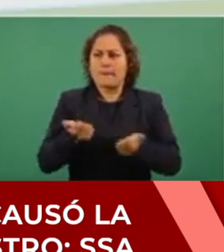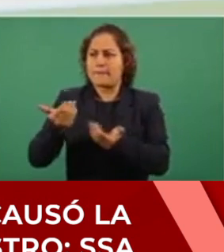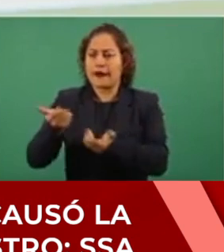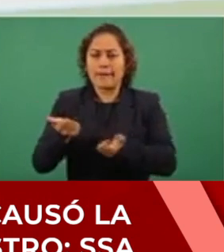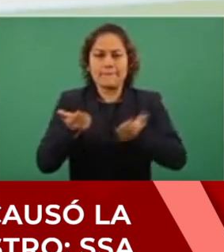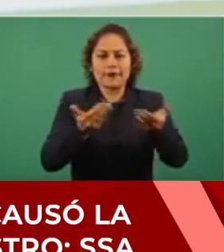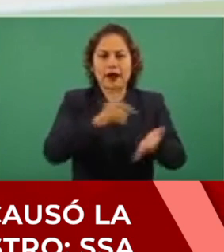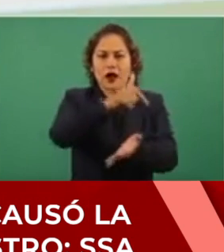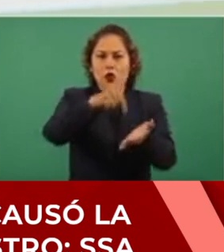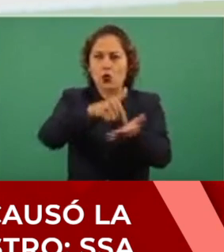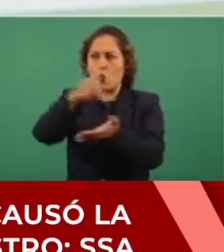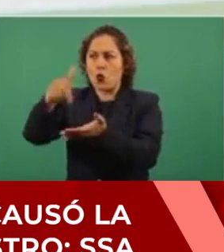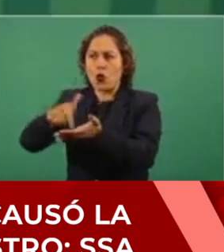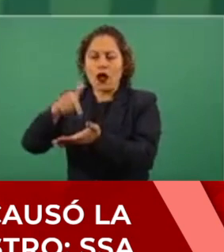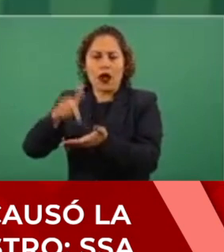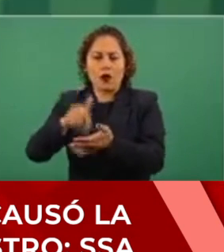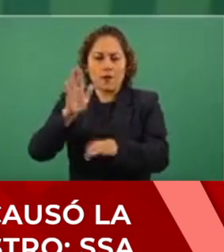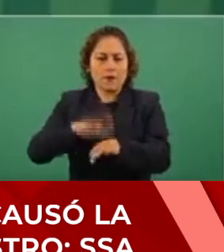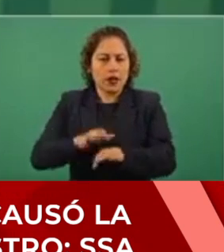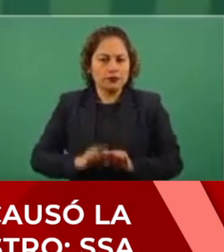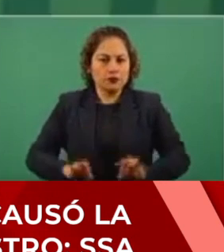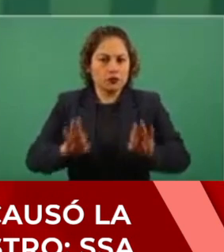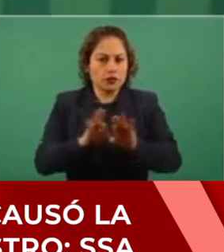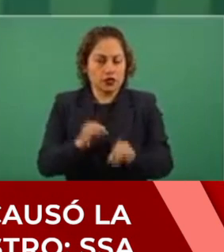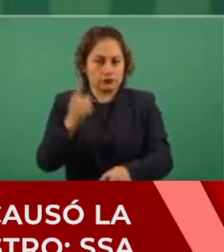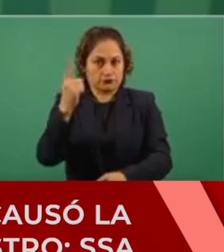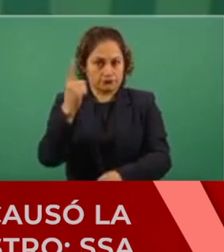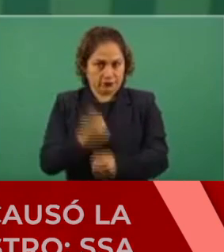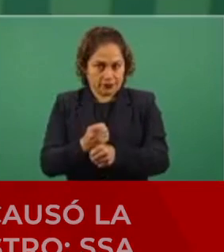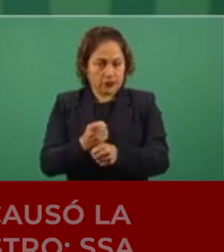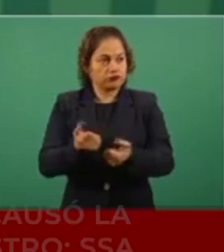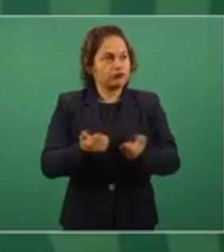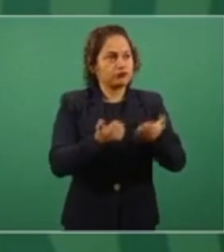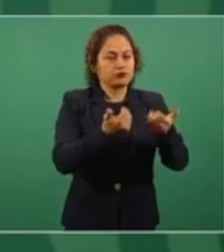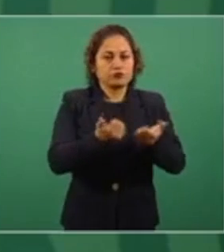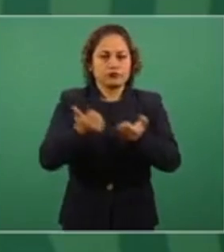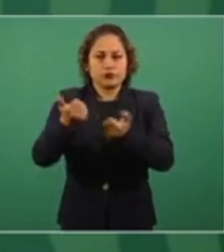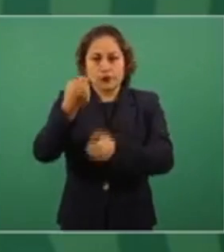epidemiológicamente más relevante y todas y todos tendrán vacuna en tiempo y forma.